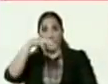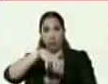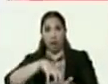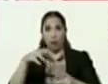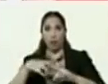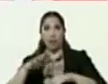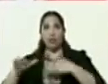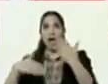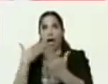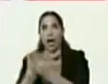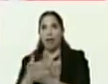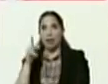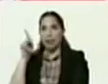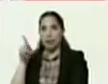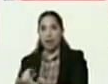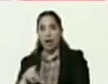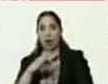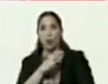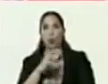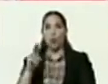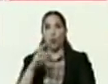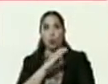hasta llegar a Cúcuta.